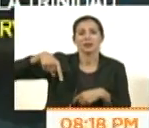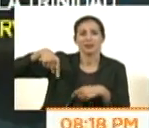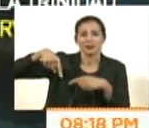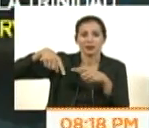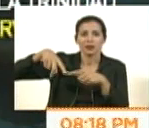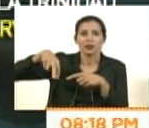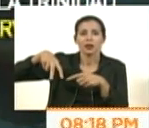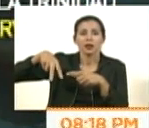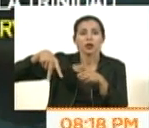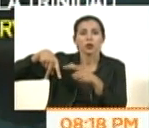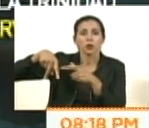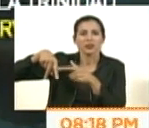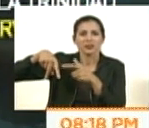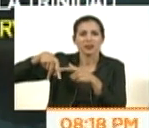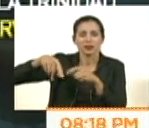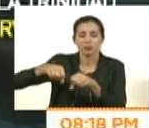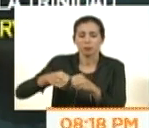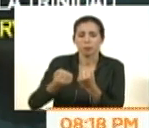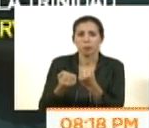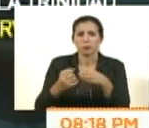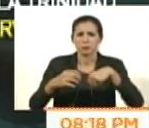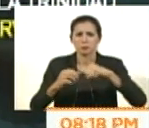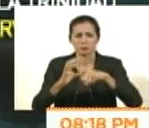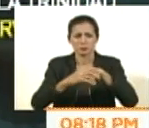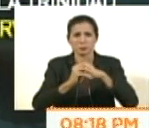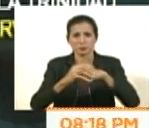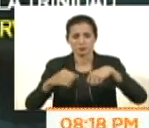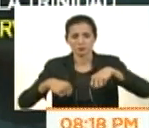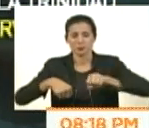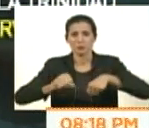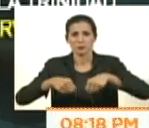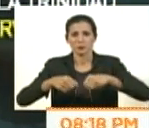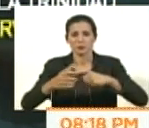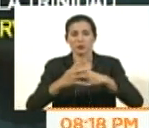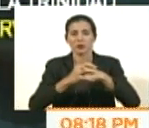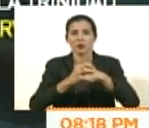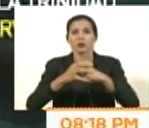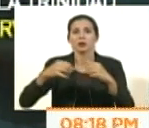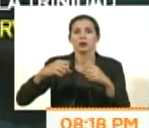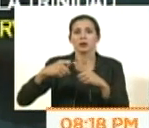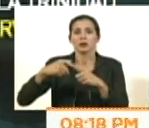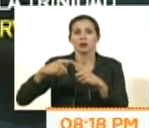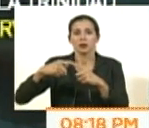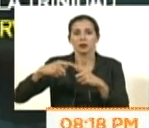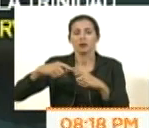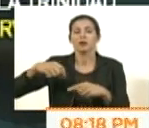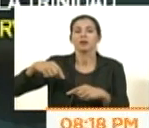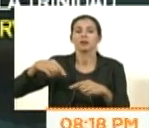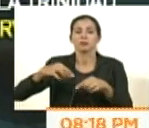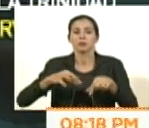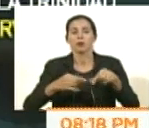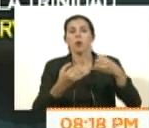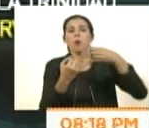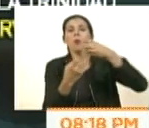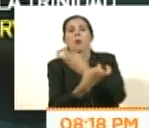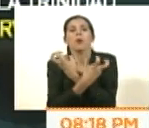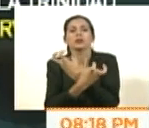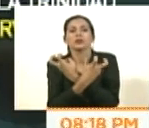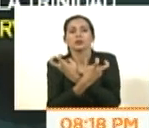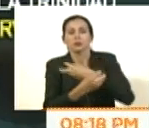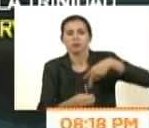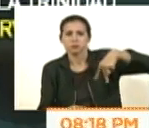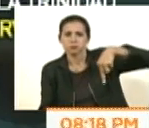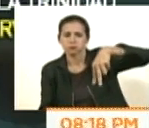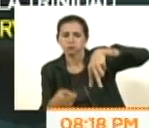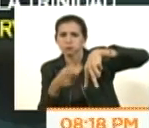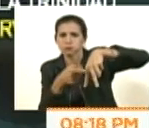abierta del lado izquierdo y fractura del fémur, así como también su estado